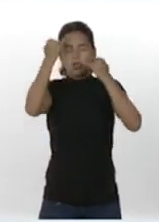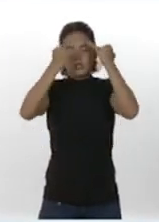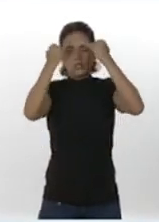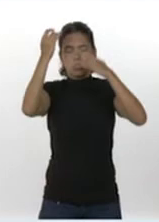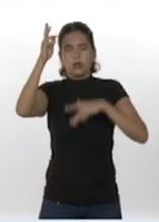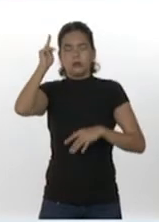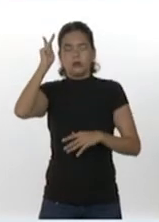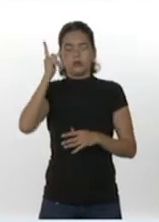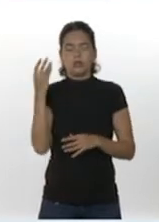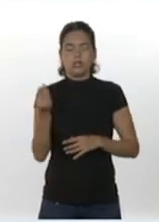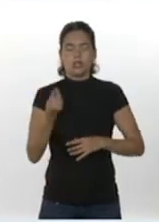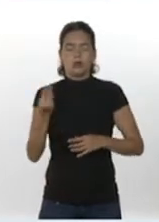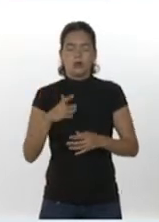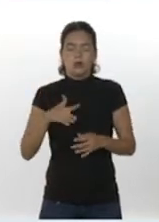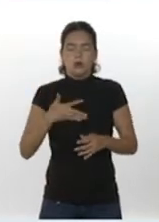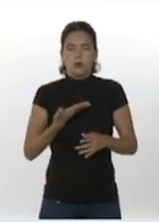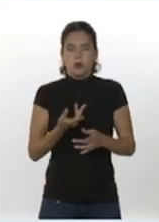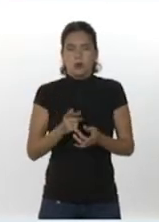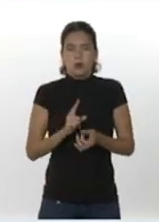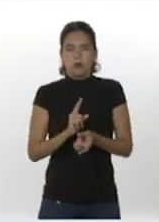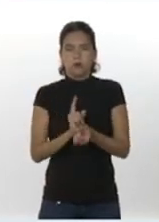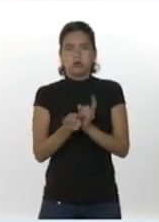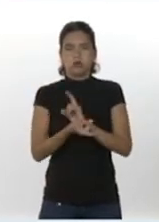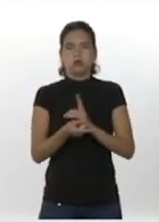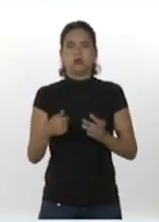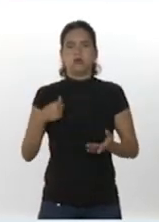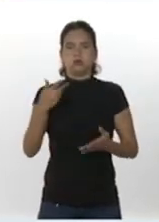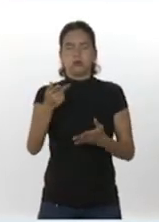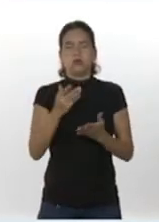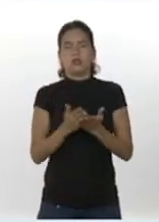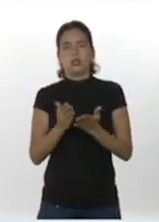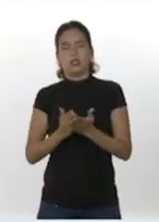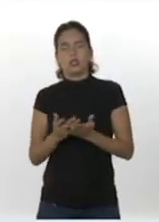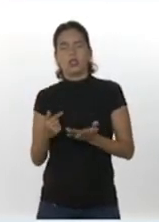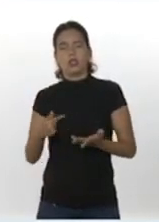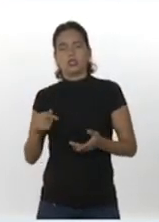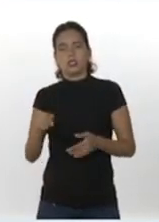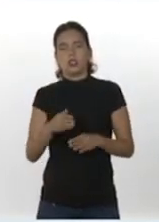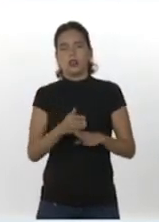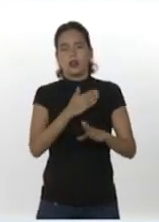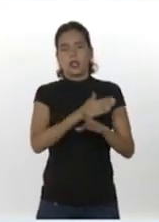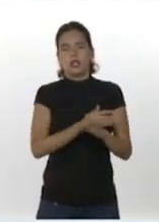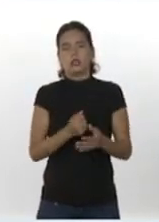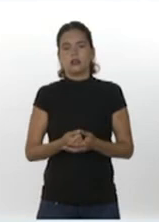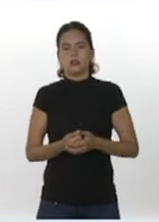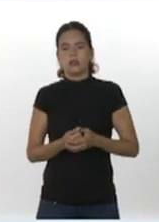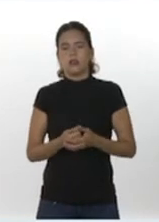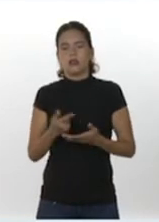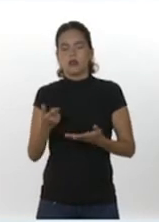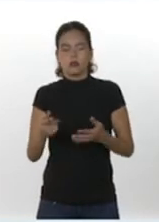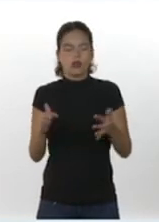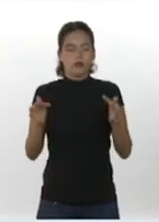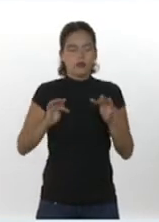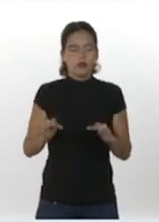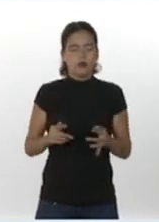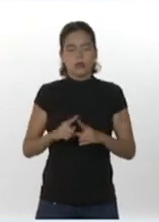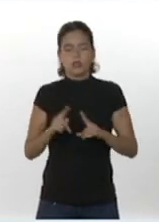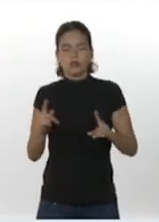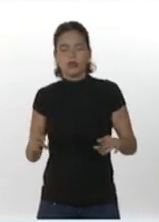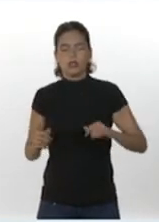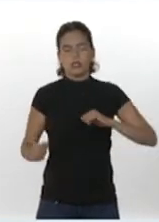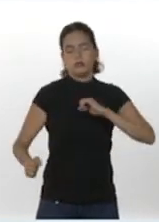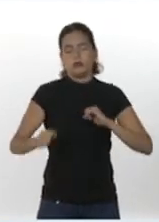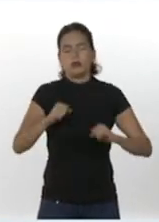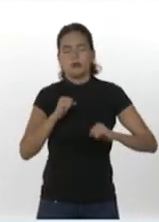profesores de cómo podemos cambiar esa vieja clase que nos daban anteriormente con una estrategia mucho más